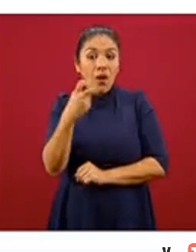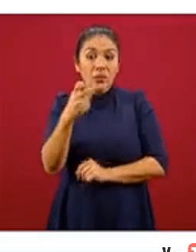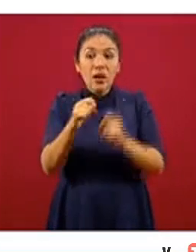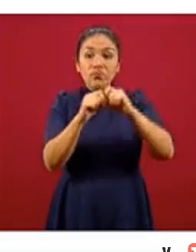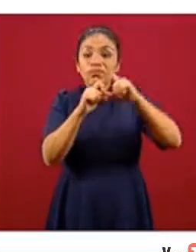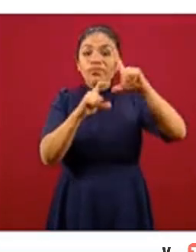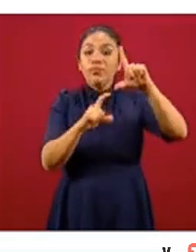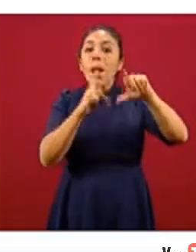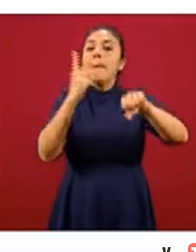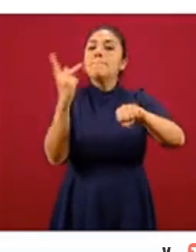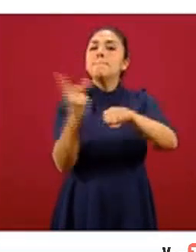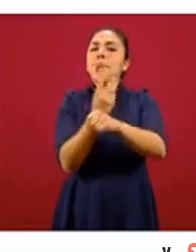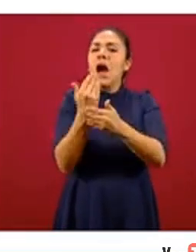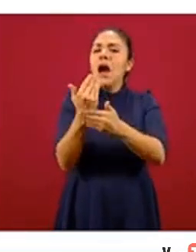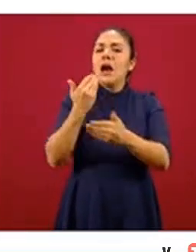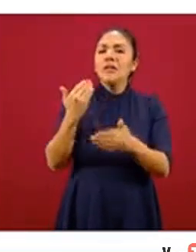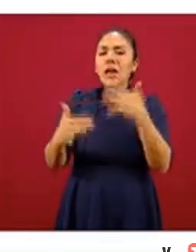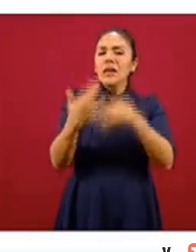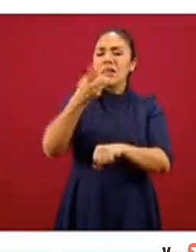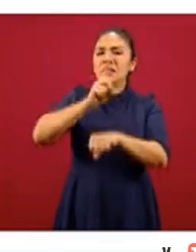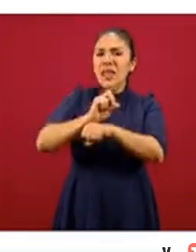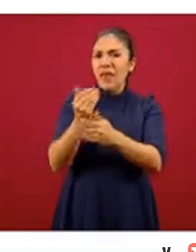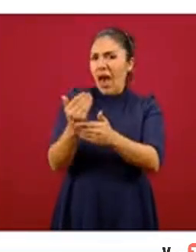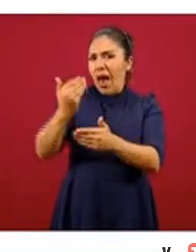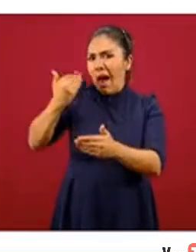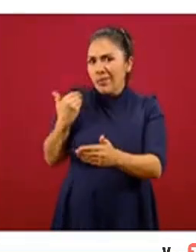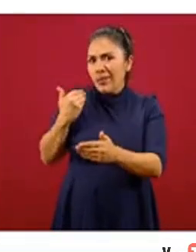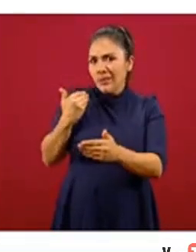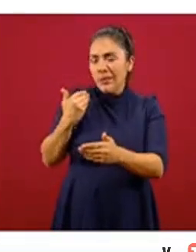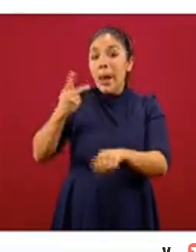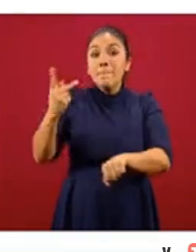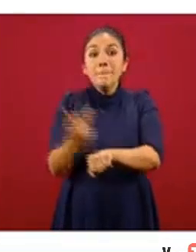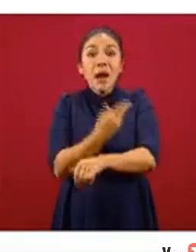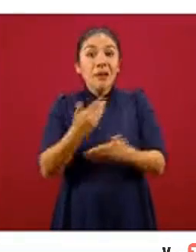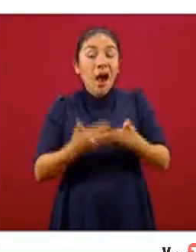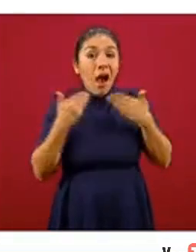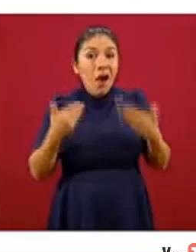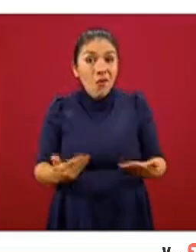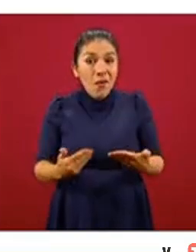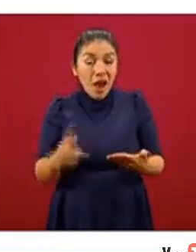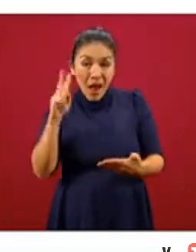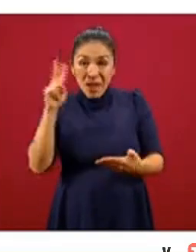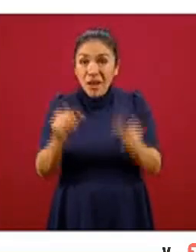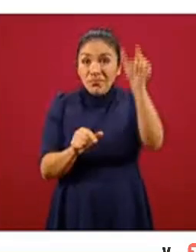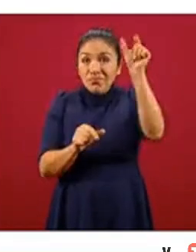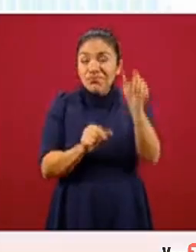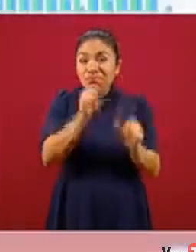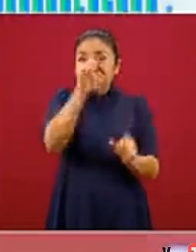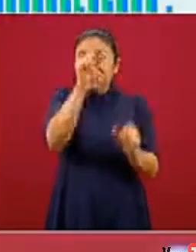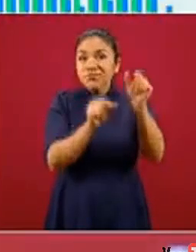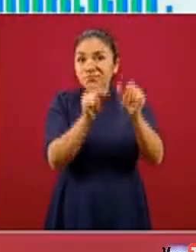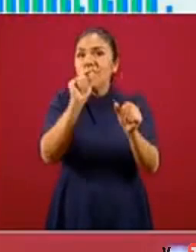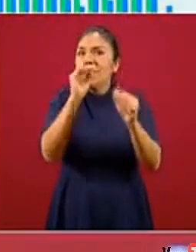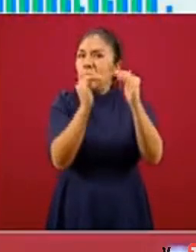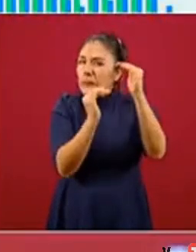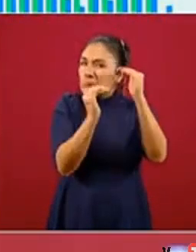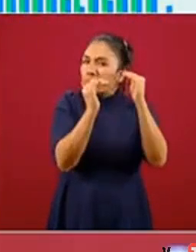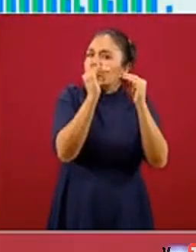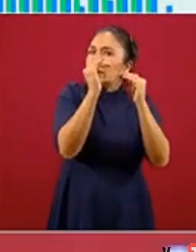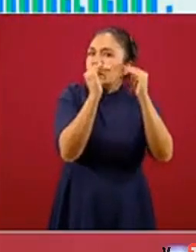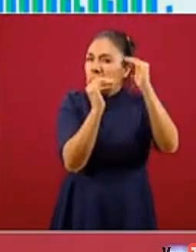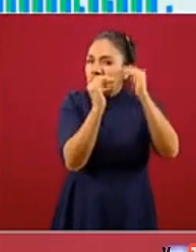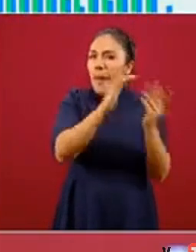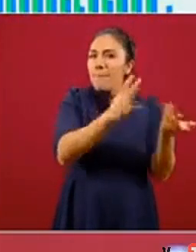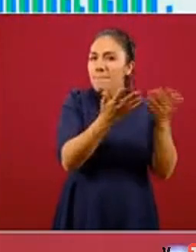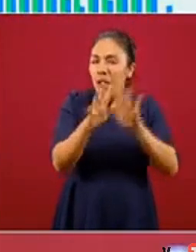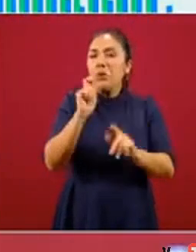entre lo que ocurría en los 15 días previos y lo que ocurre en la semana vigente se ha ido cerrando cada vez más. Es un